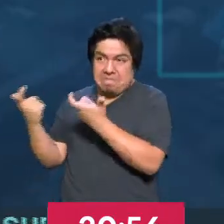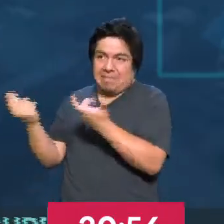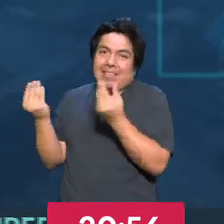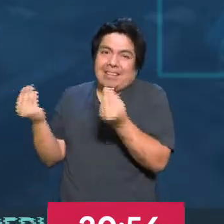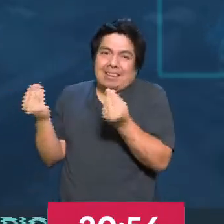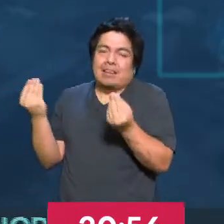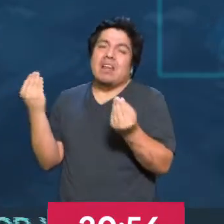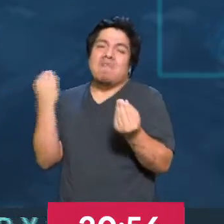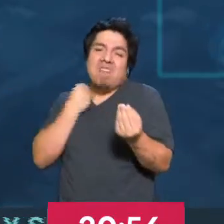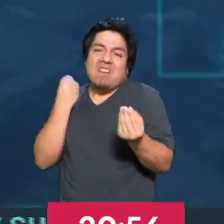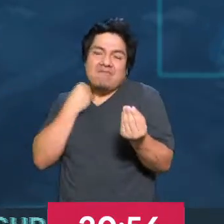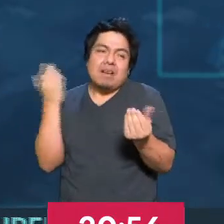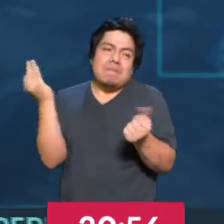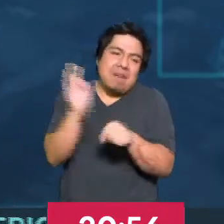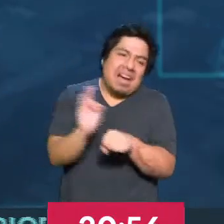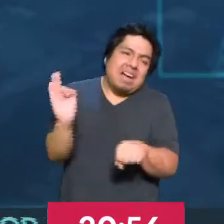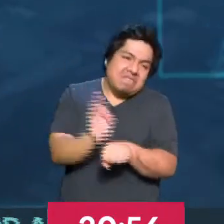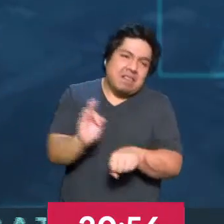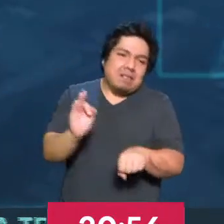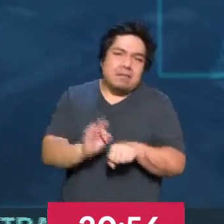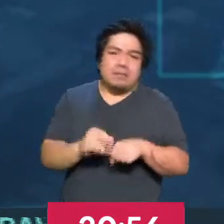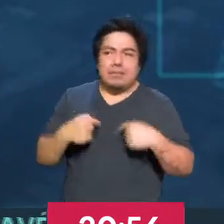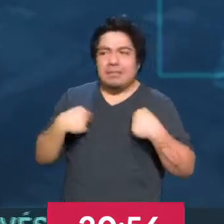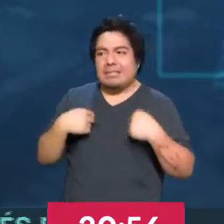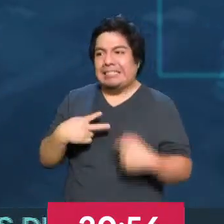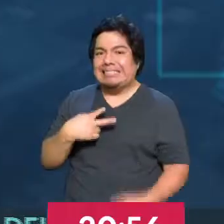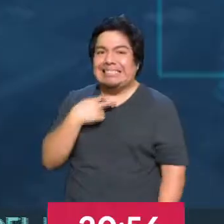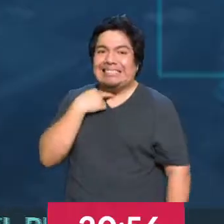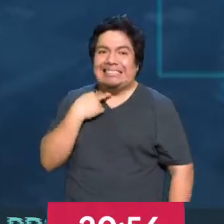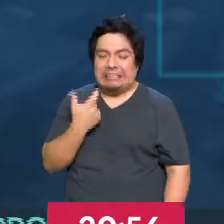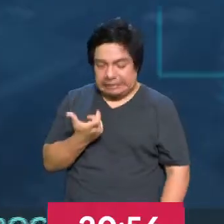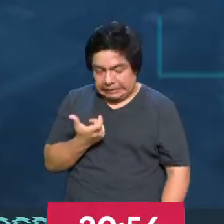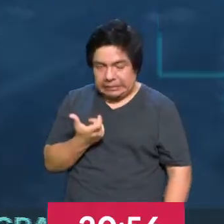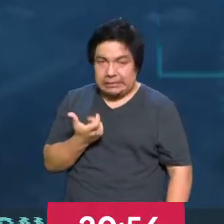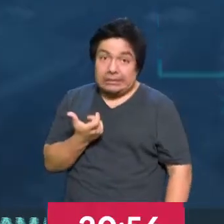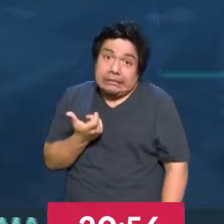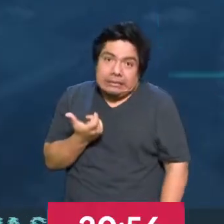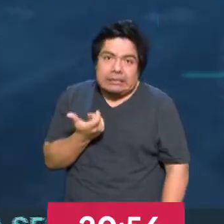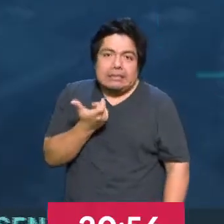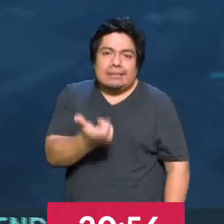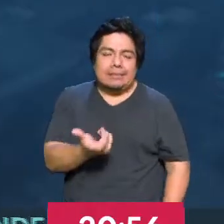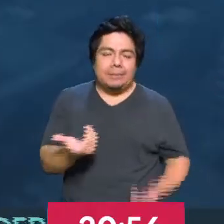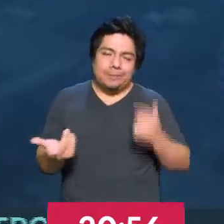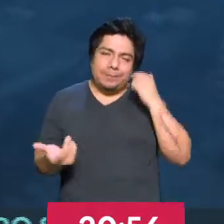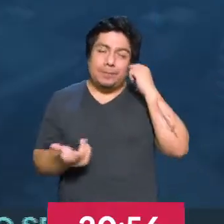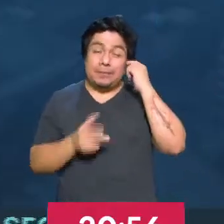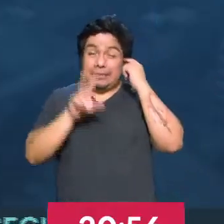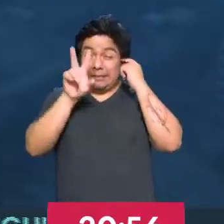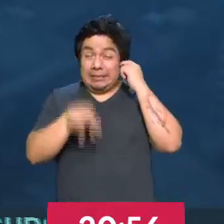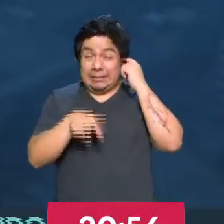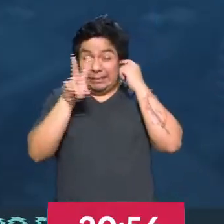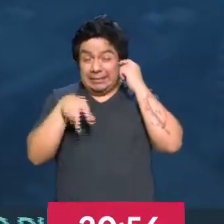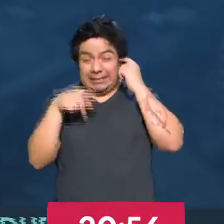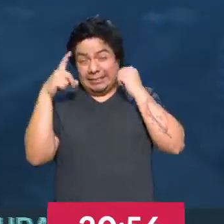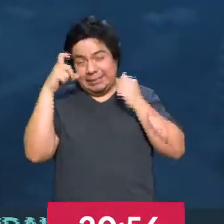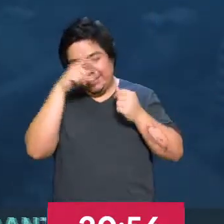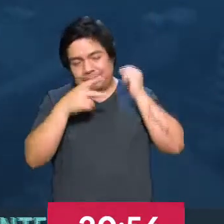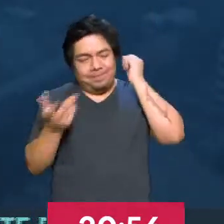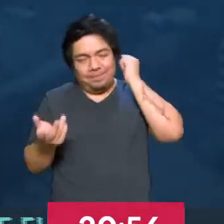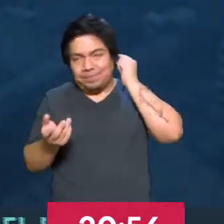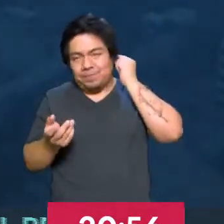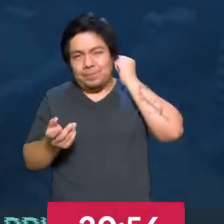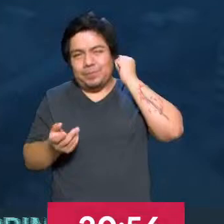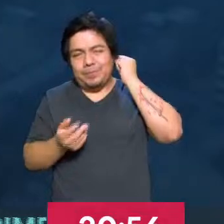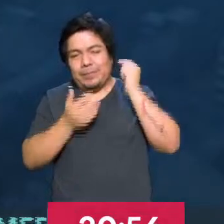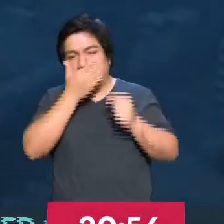mandar abogados y abogados y abogados, y pues a mí todo me cuesta. Entonces ha sido verdaderamente lamentable